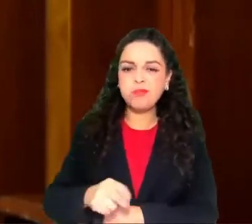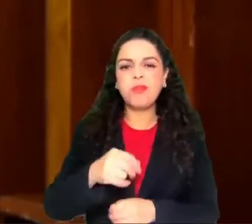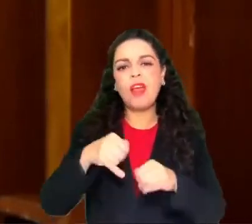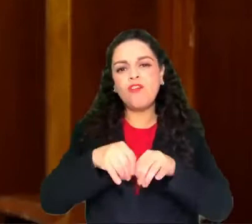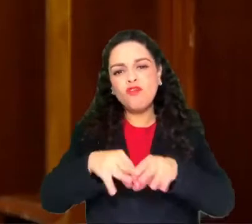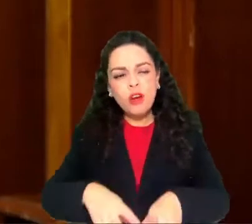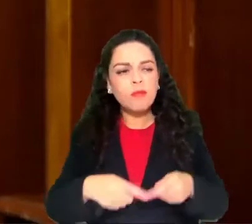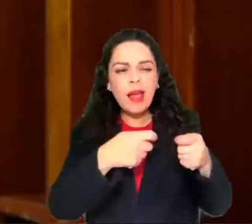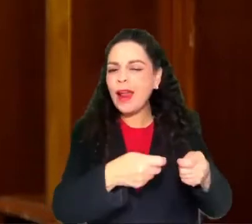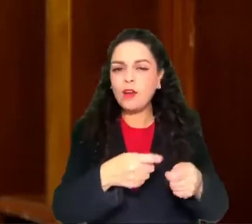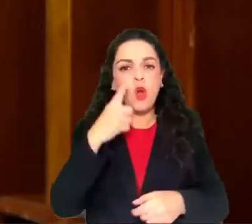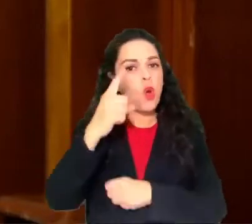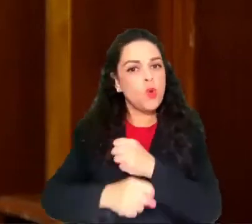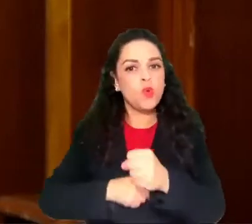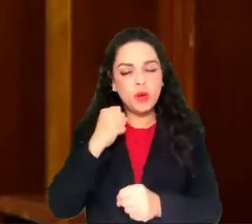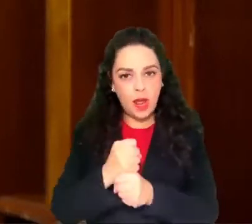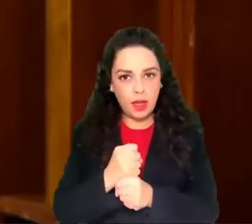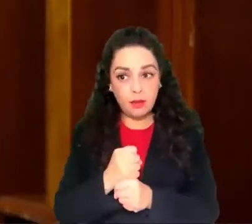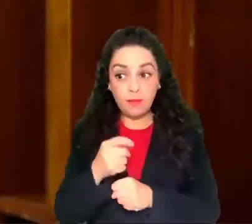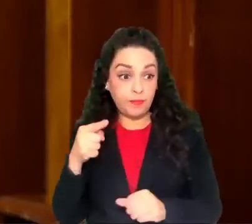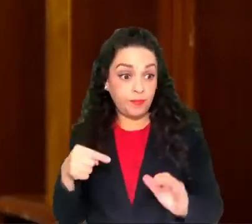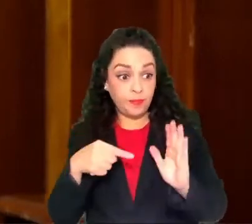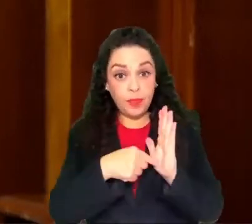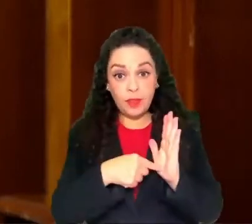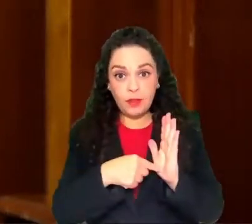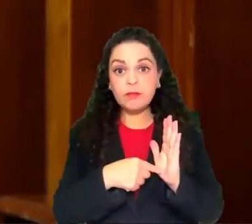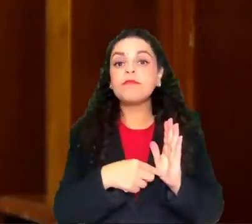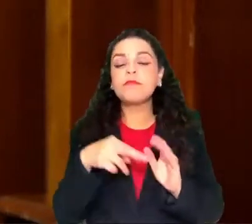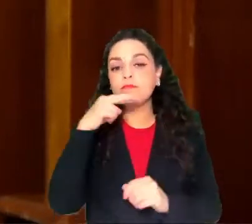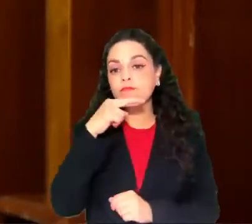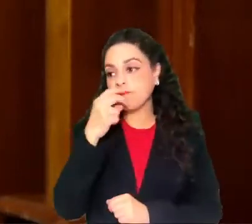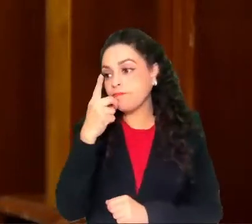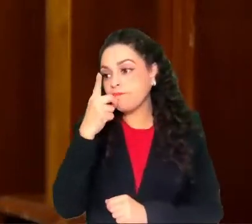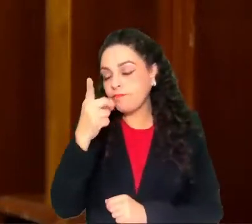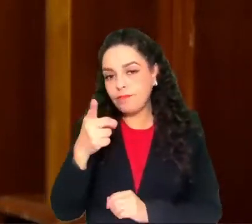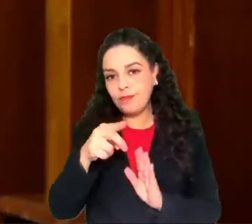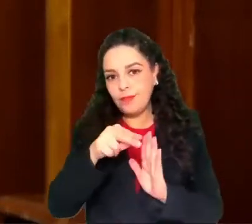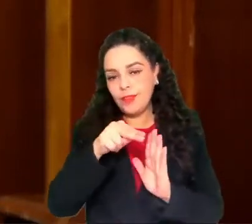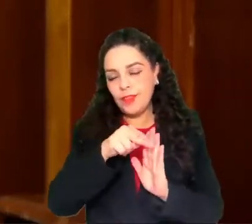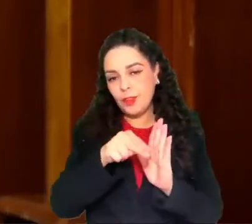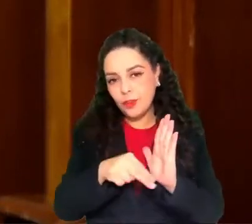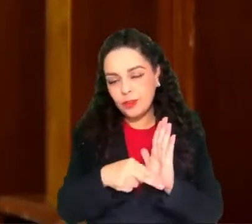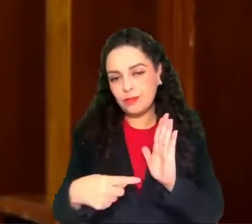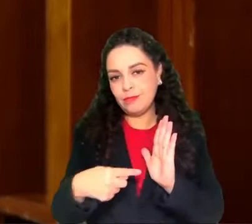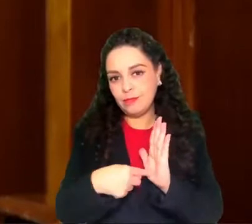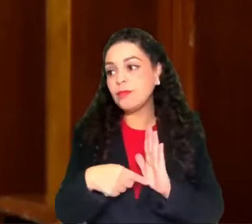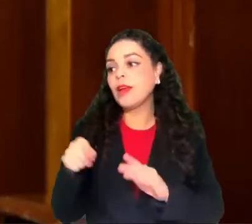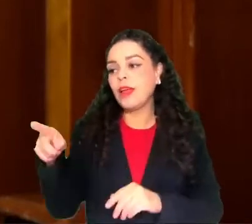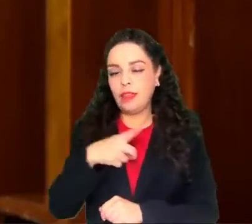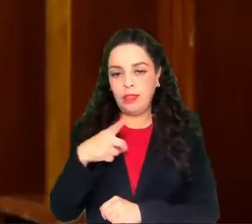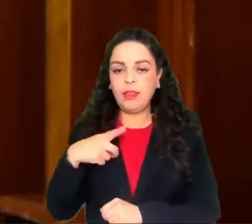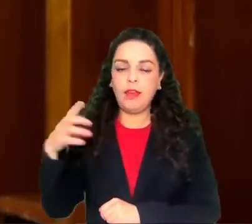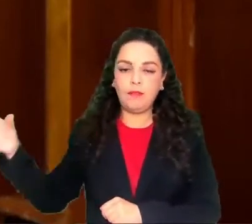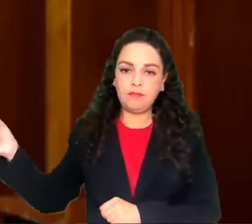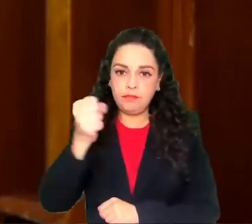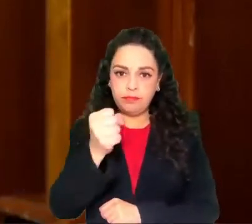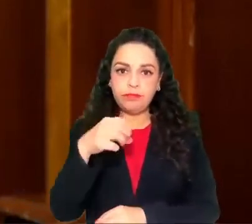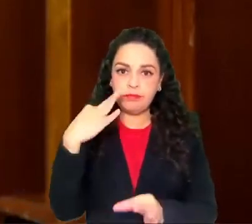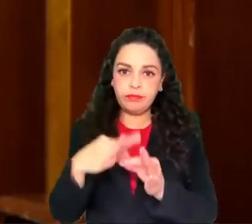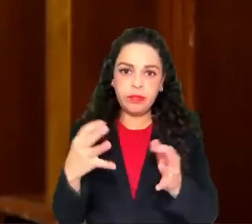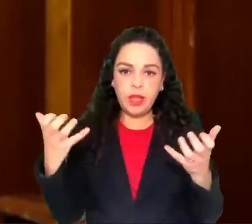vincula de inmediato al nombramiento a sí mismo con la intención de que se convierta la modificación planteada